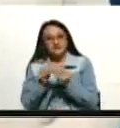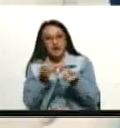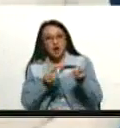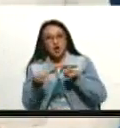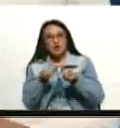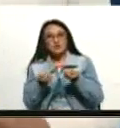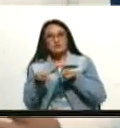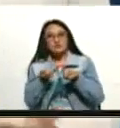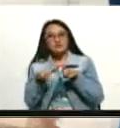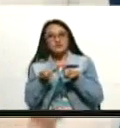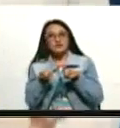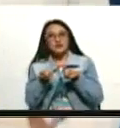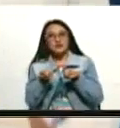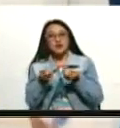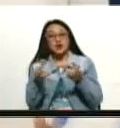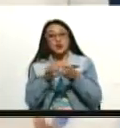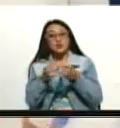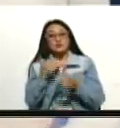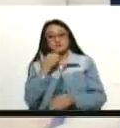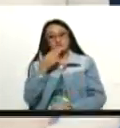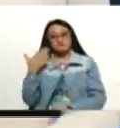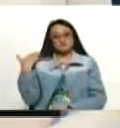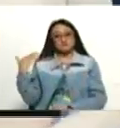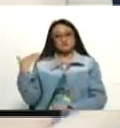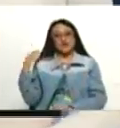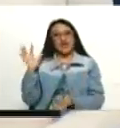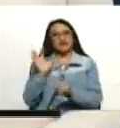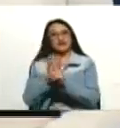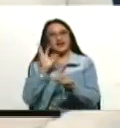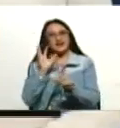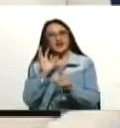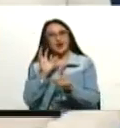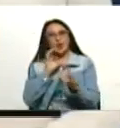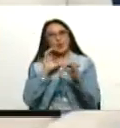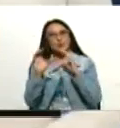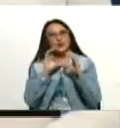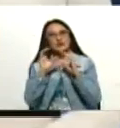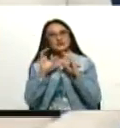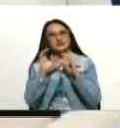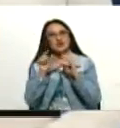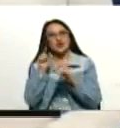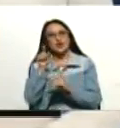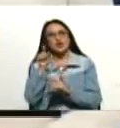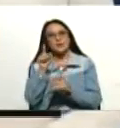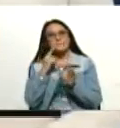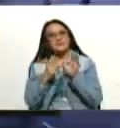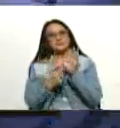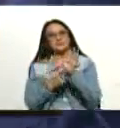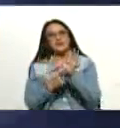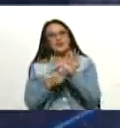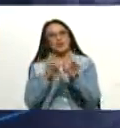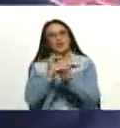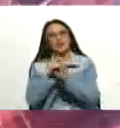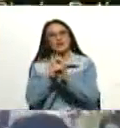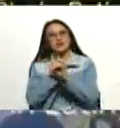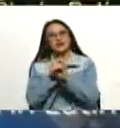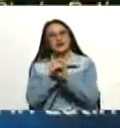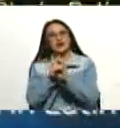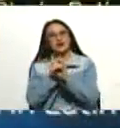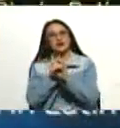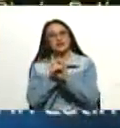de la nación el episodio más reciente de este ataque comunicacional es la matriz de los presentadores virtuales en YouTube